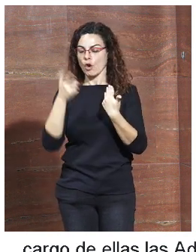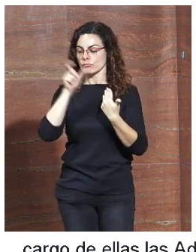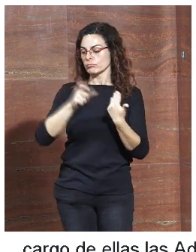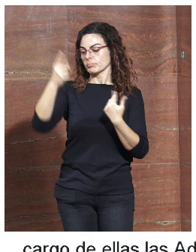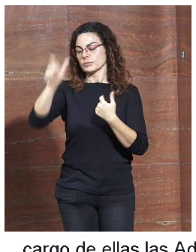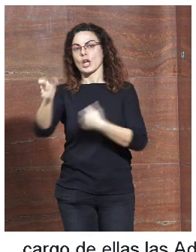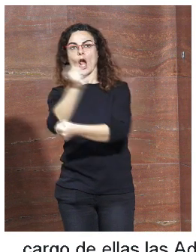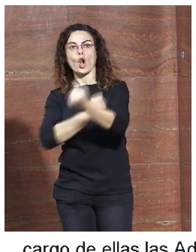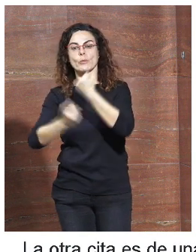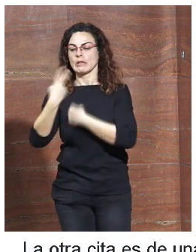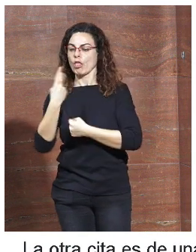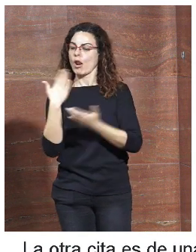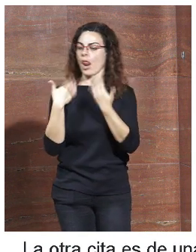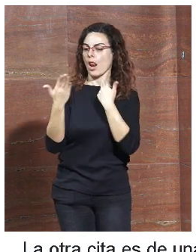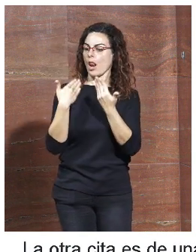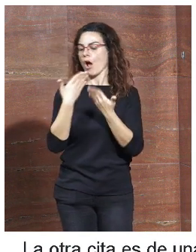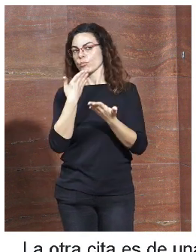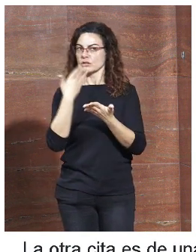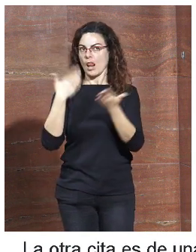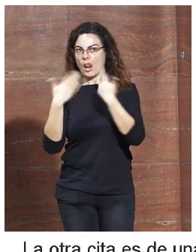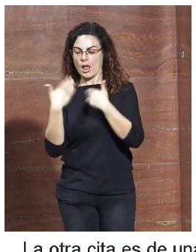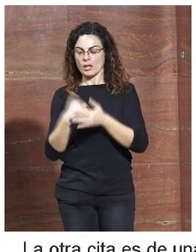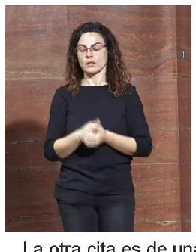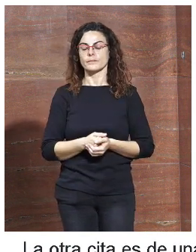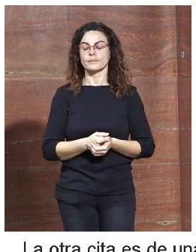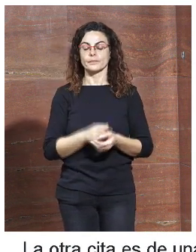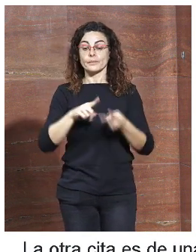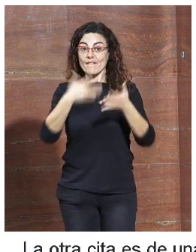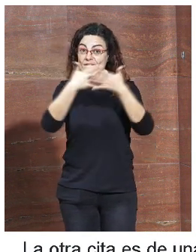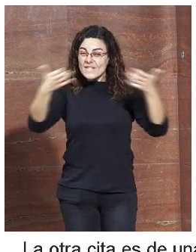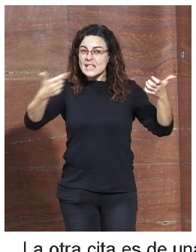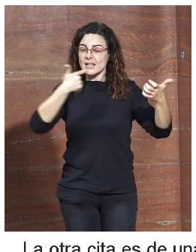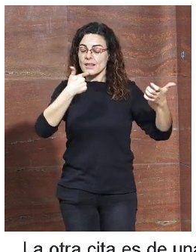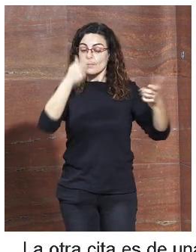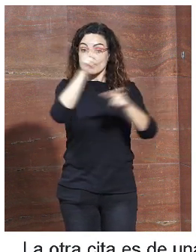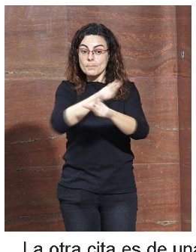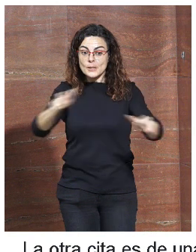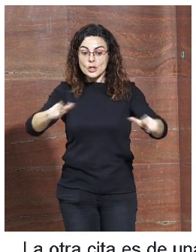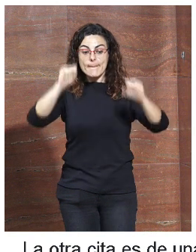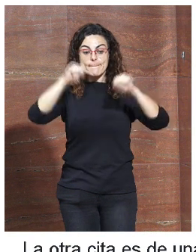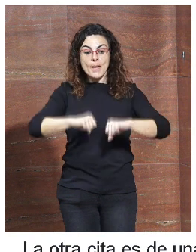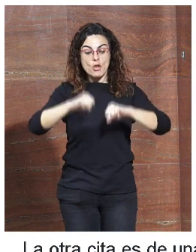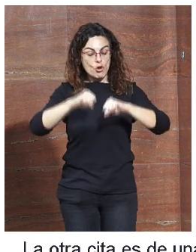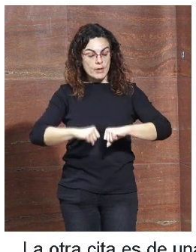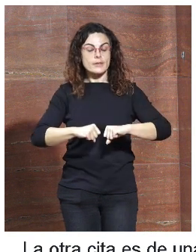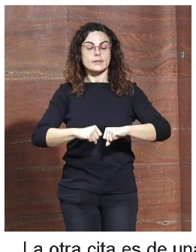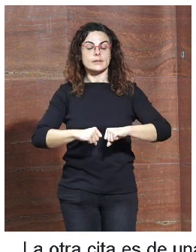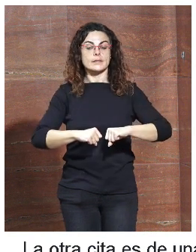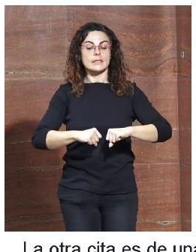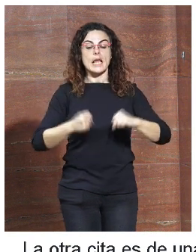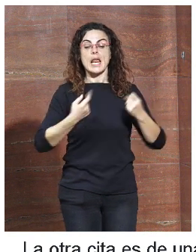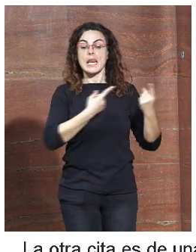economista, dice que las necesidades de las personas mayores son